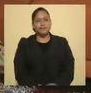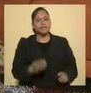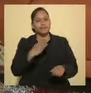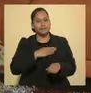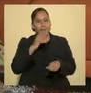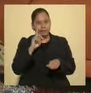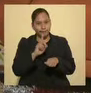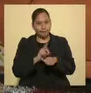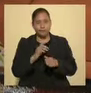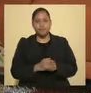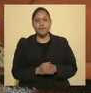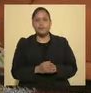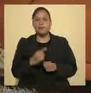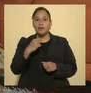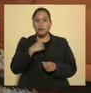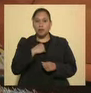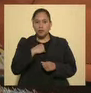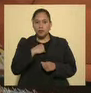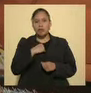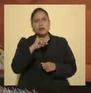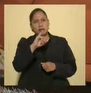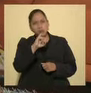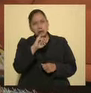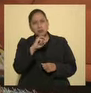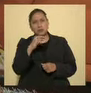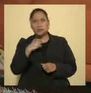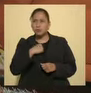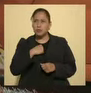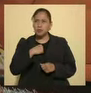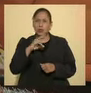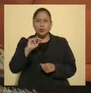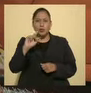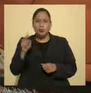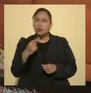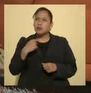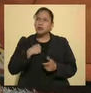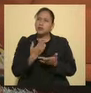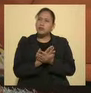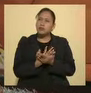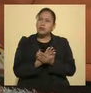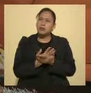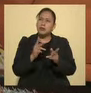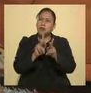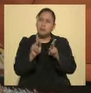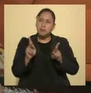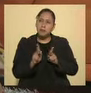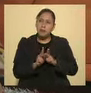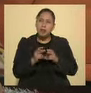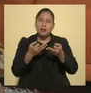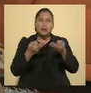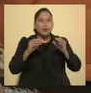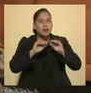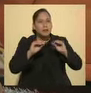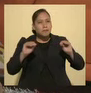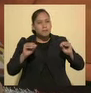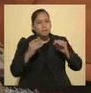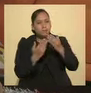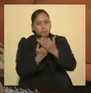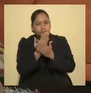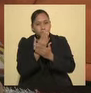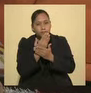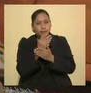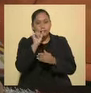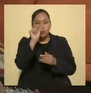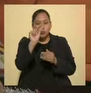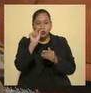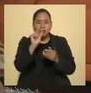Muy buenos días. Soy y no soy aquel que te ha esperado en el parque desierto una mañana. Un pedacito,